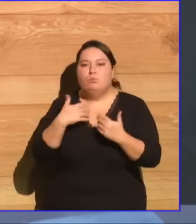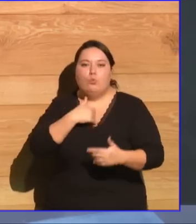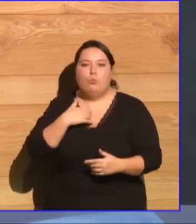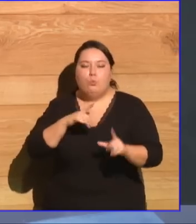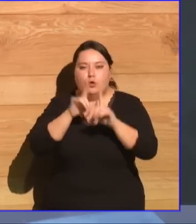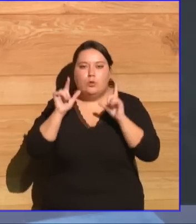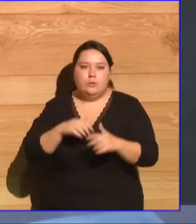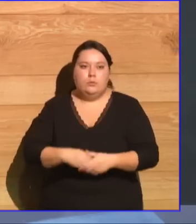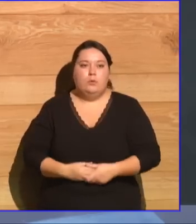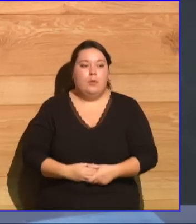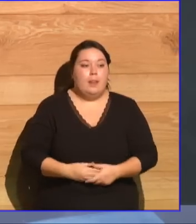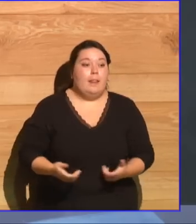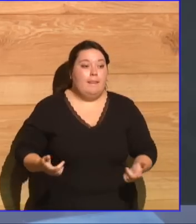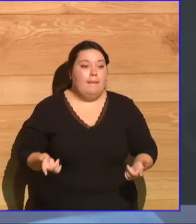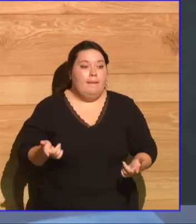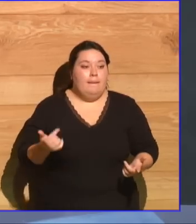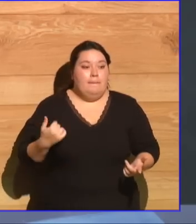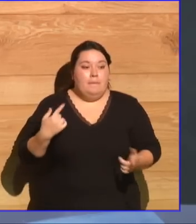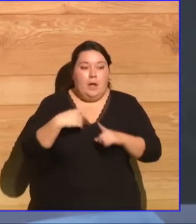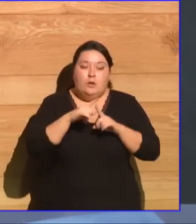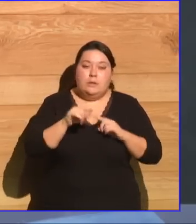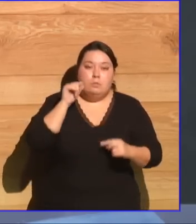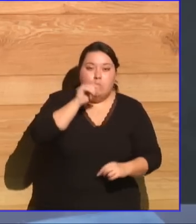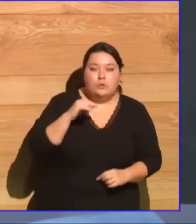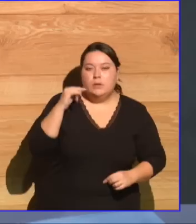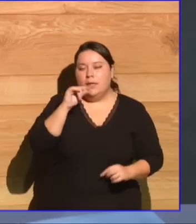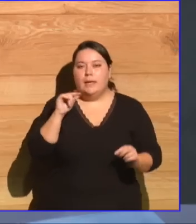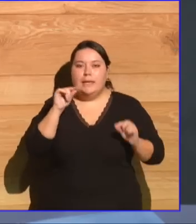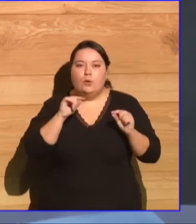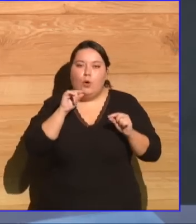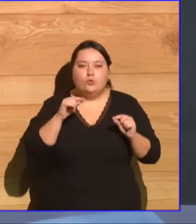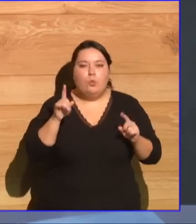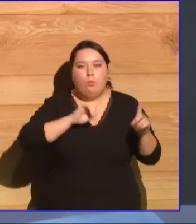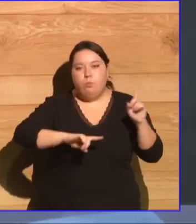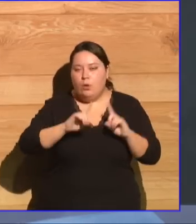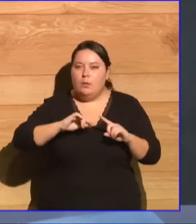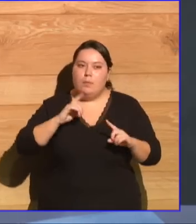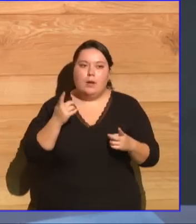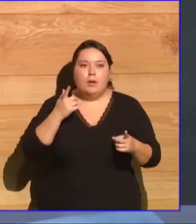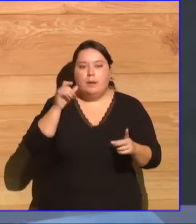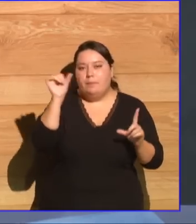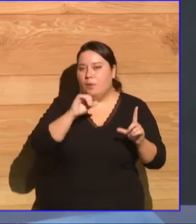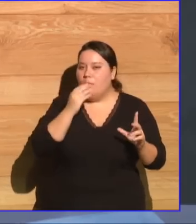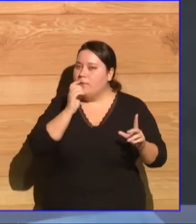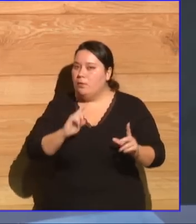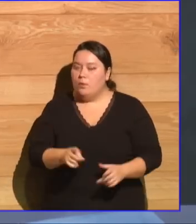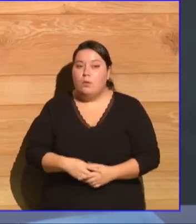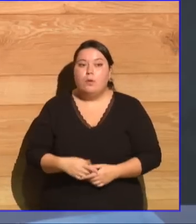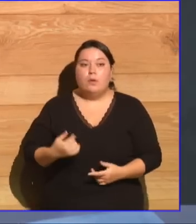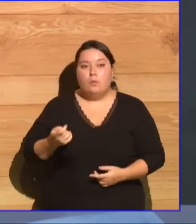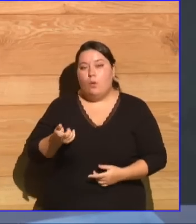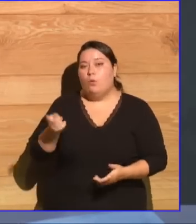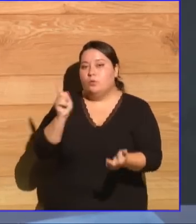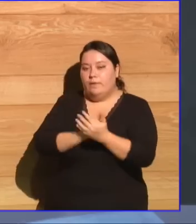Harrison Ford viene muy escamado de La costa de los mosquitos, en las que busca un determinado reconocimiento, la película no va bien y vuelve a